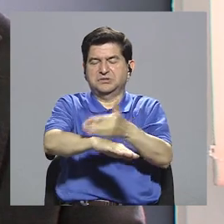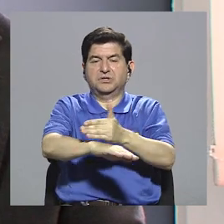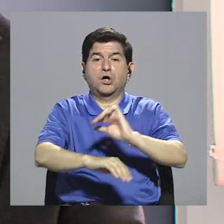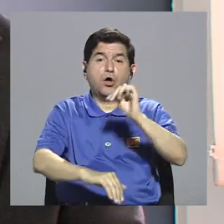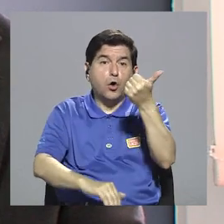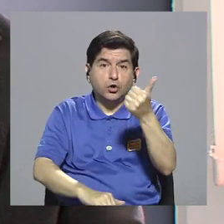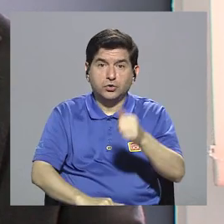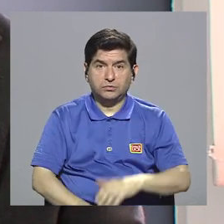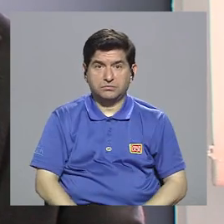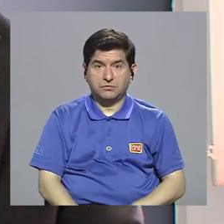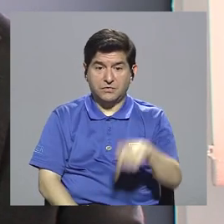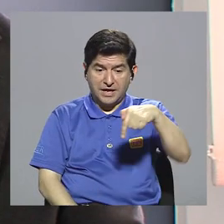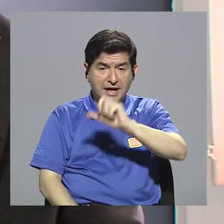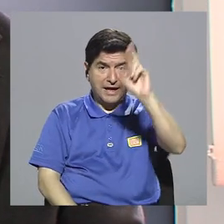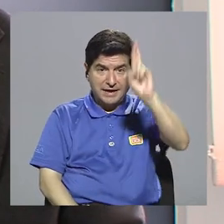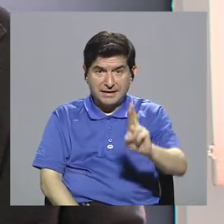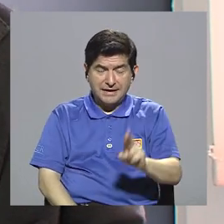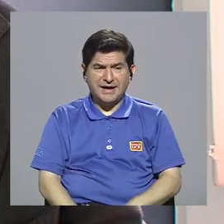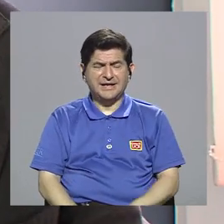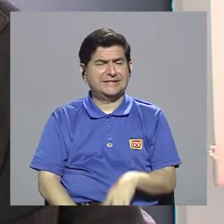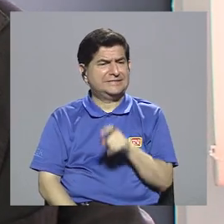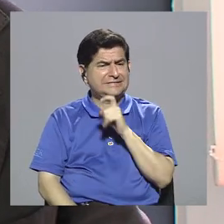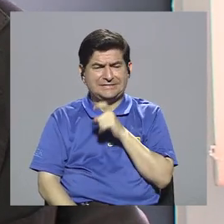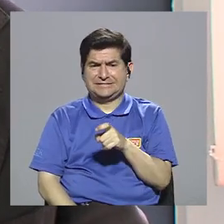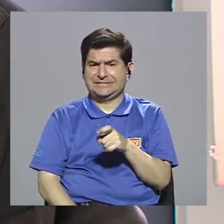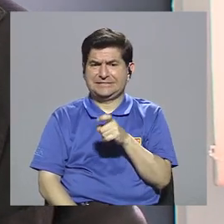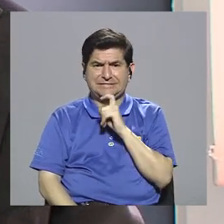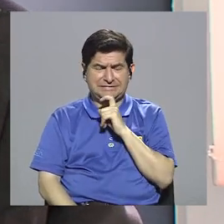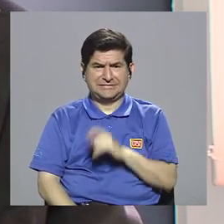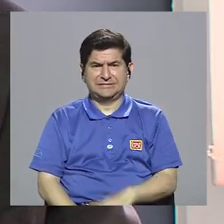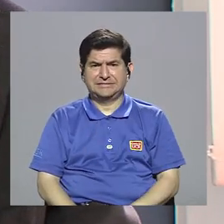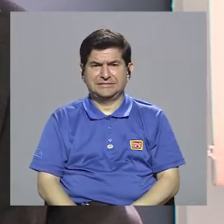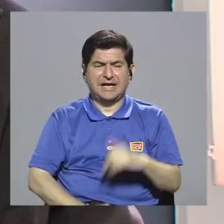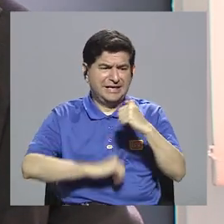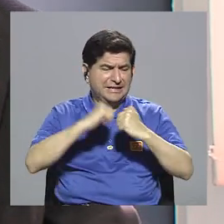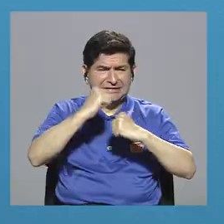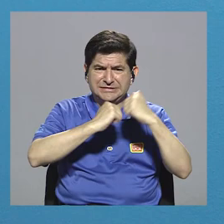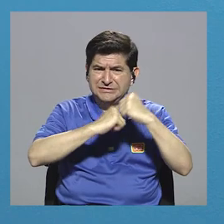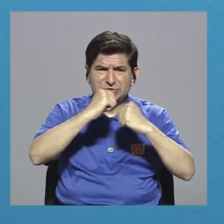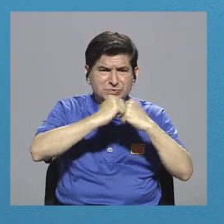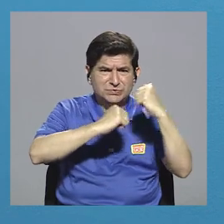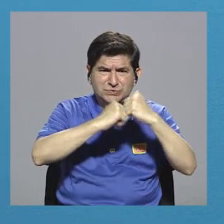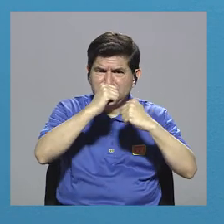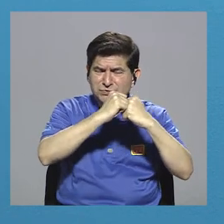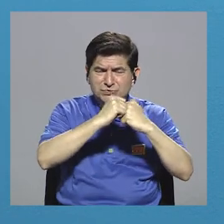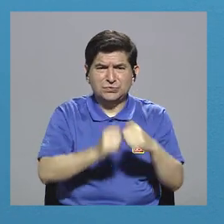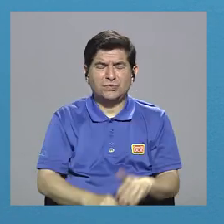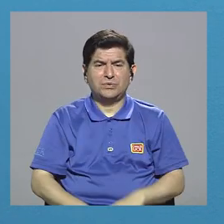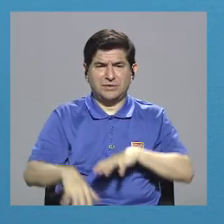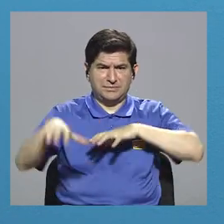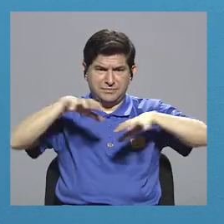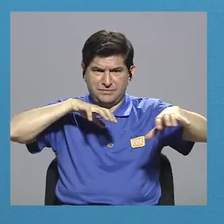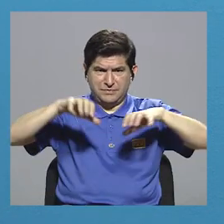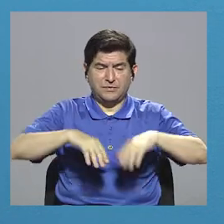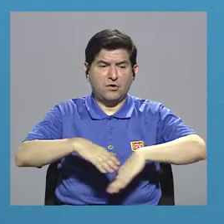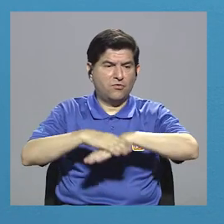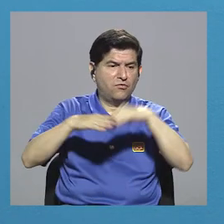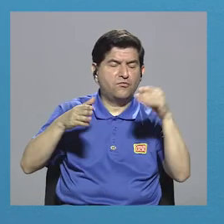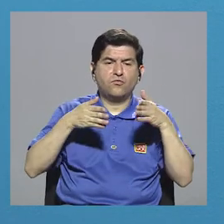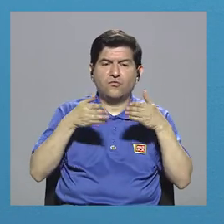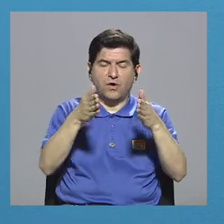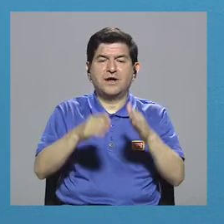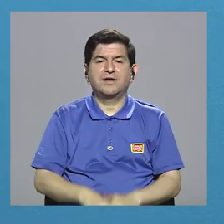hay mucha dificultad entre nuestra infraestructura de desplazamiento fuera de las calles las aceras tienden a ser